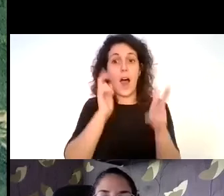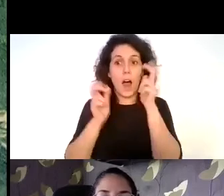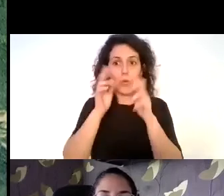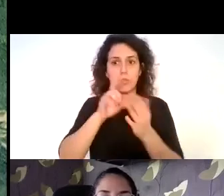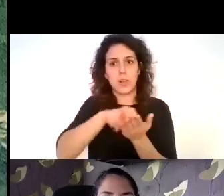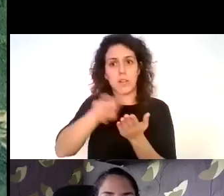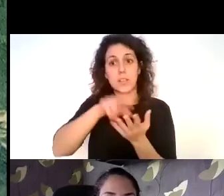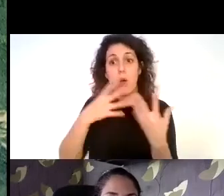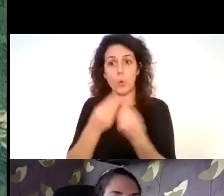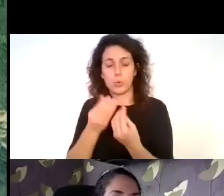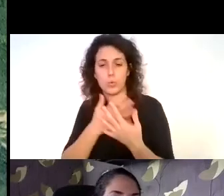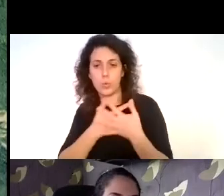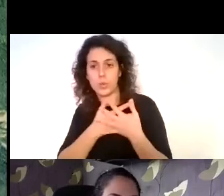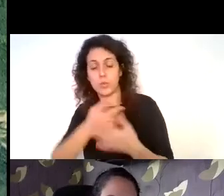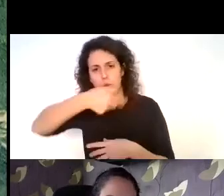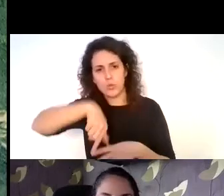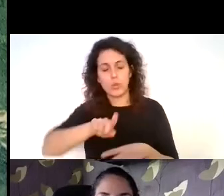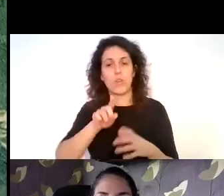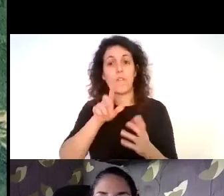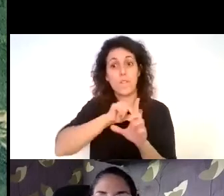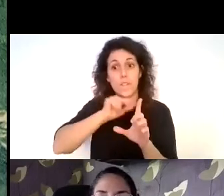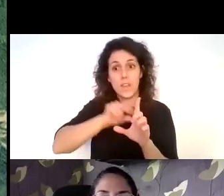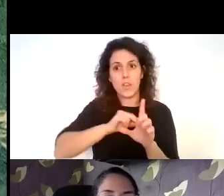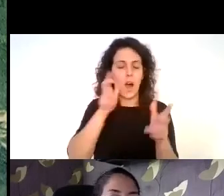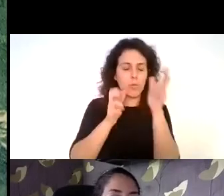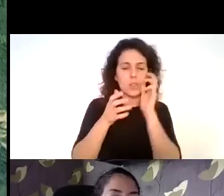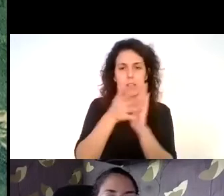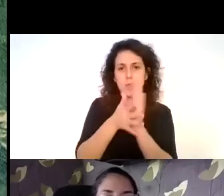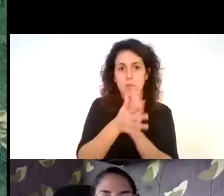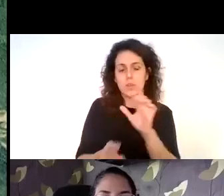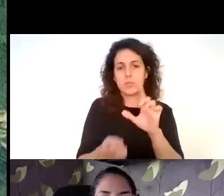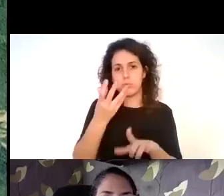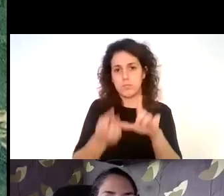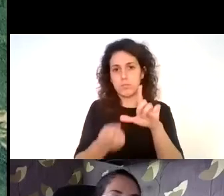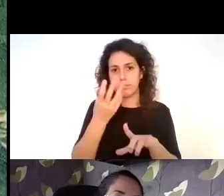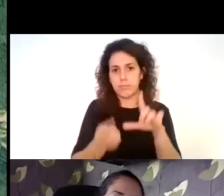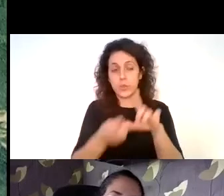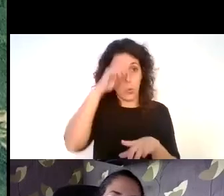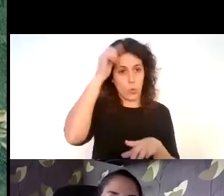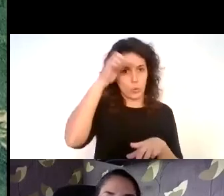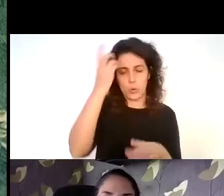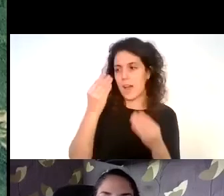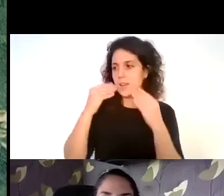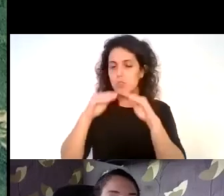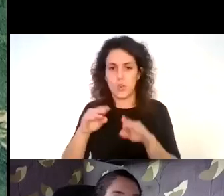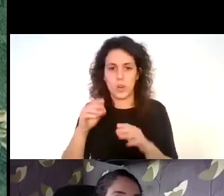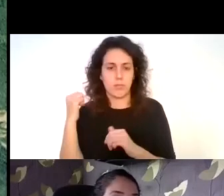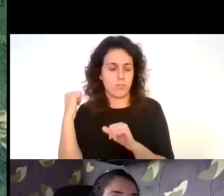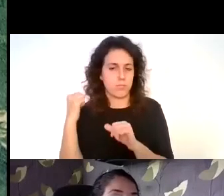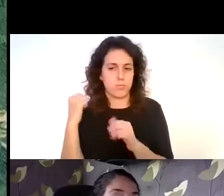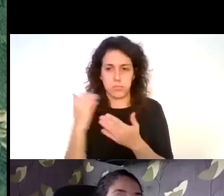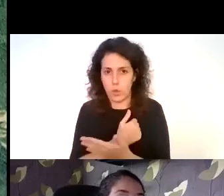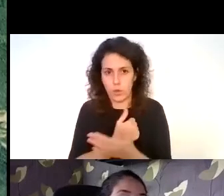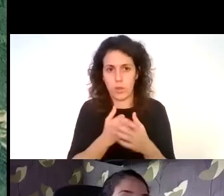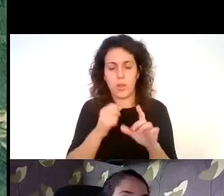donde estamos subiendo audiodescripciones de turismo, cultura, historia. Así que bueno,